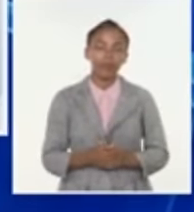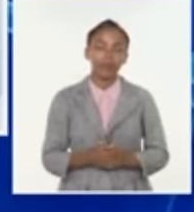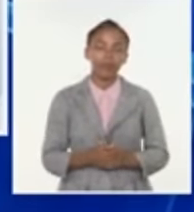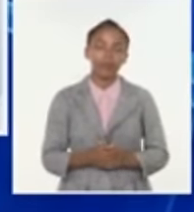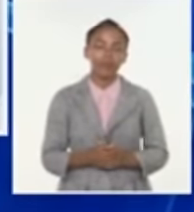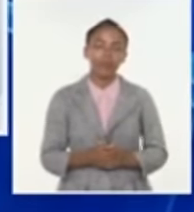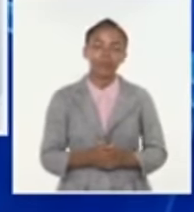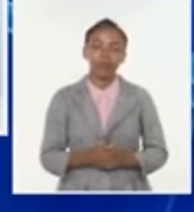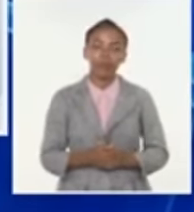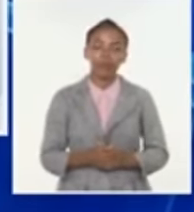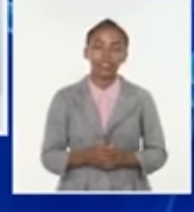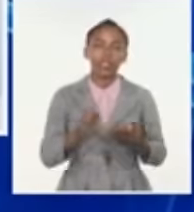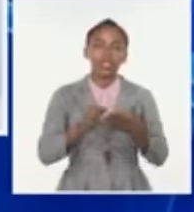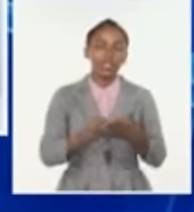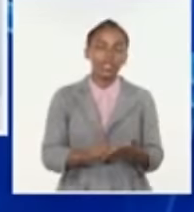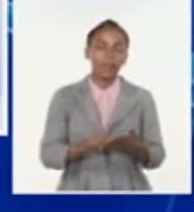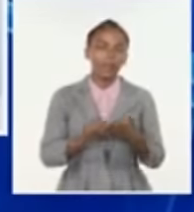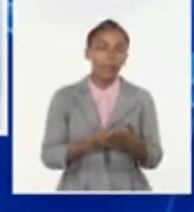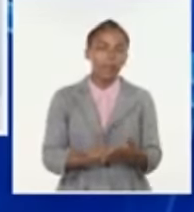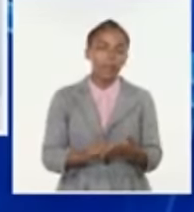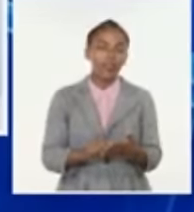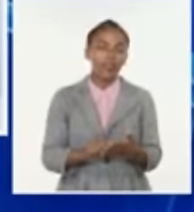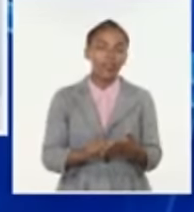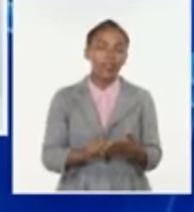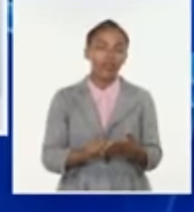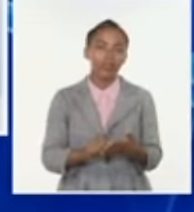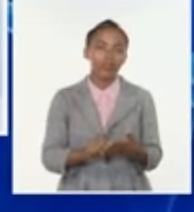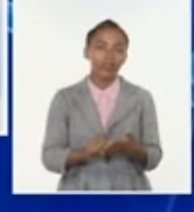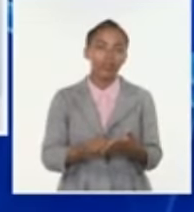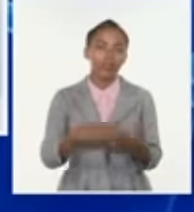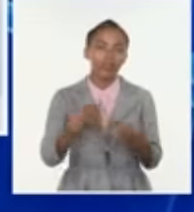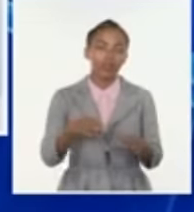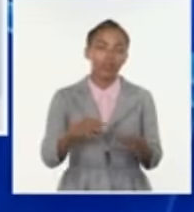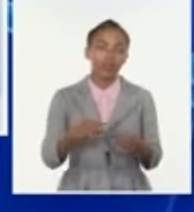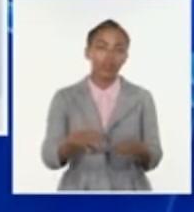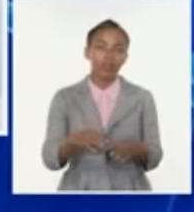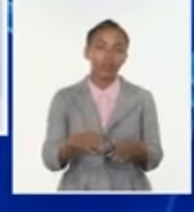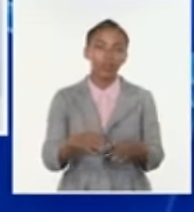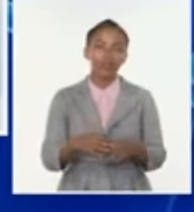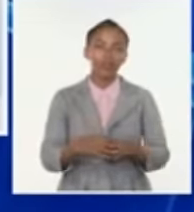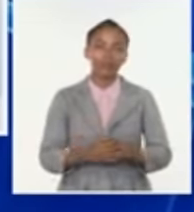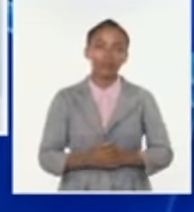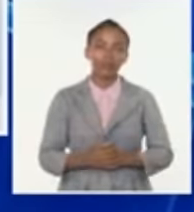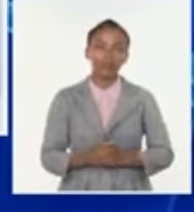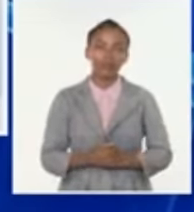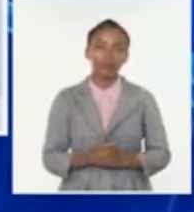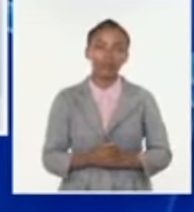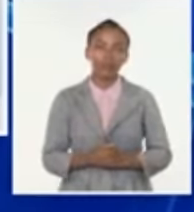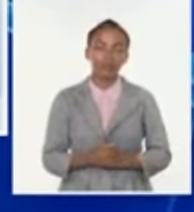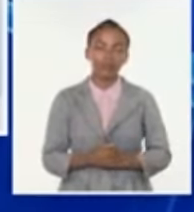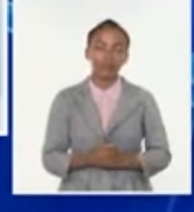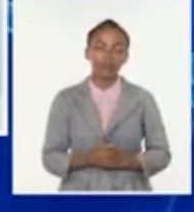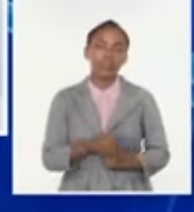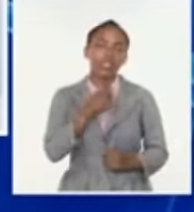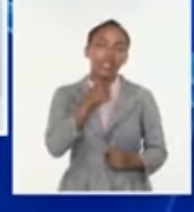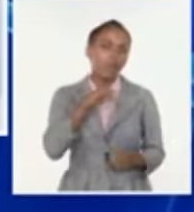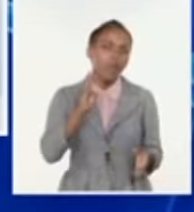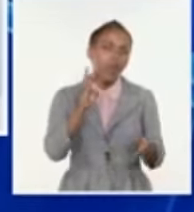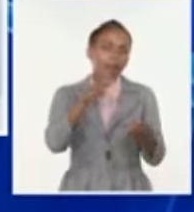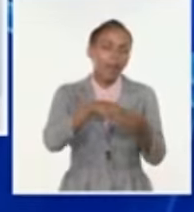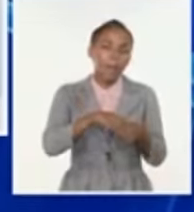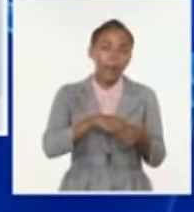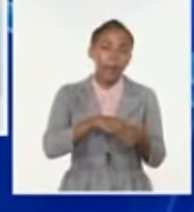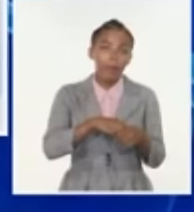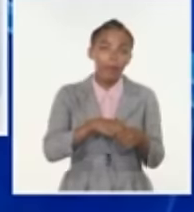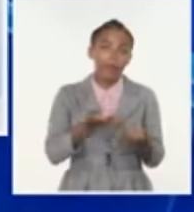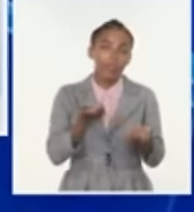Condicionar el servicio al certificado de no adeudo fiscal. Usted es una MIPYME, quiere importar